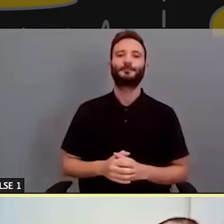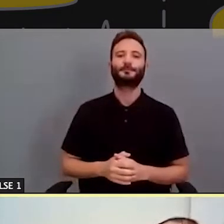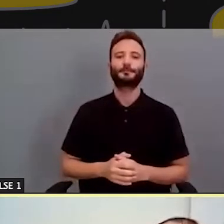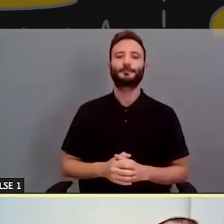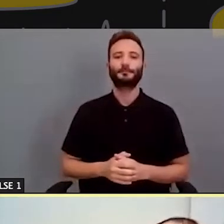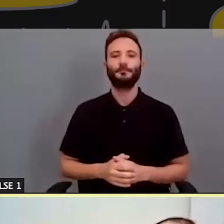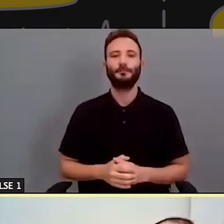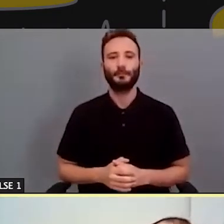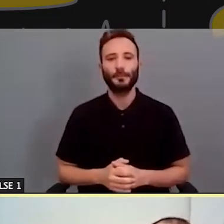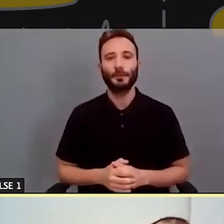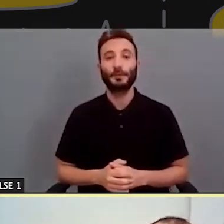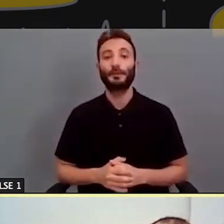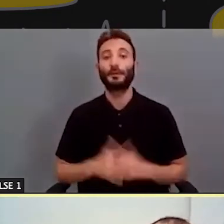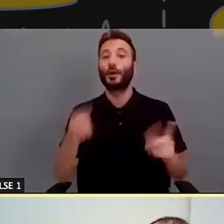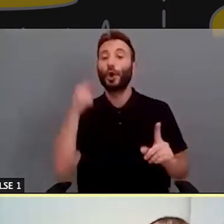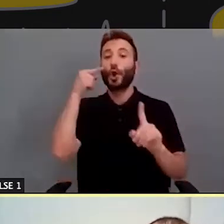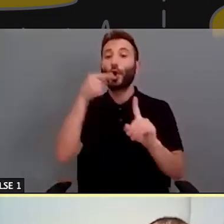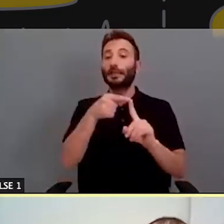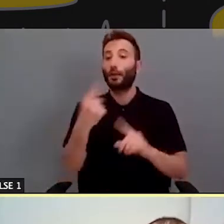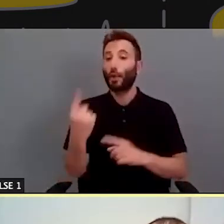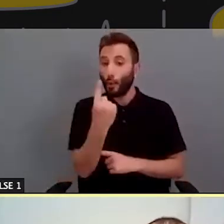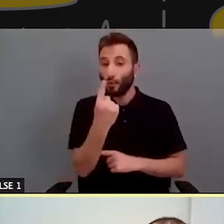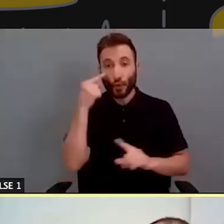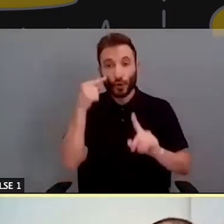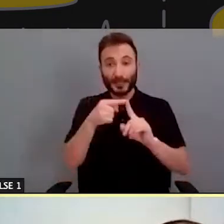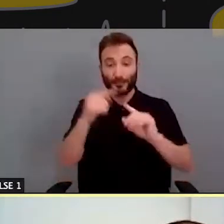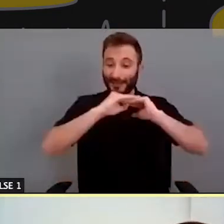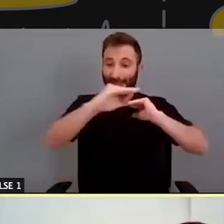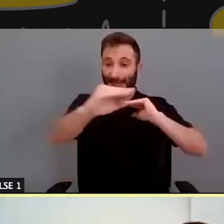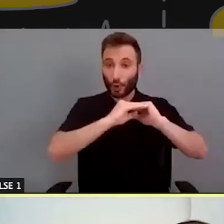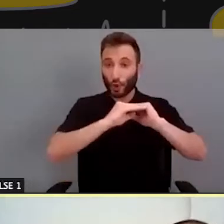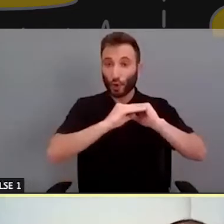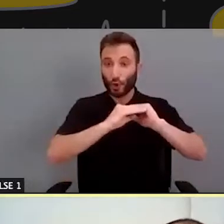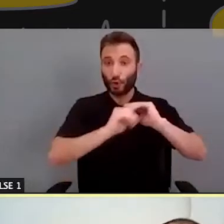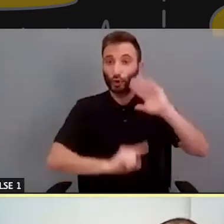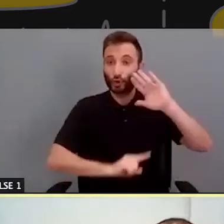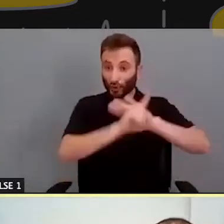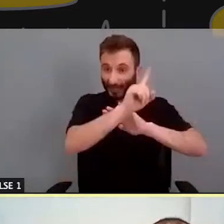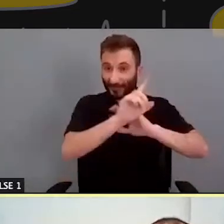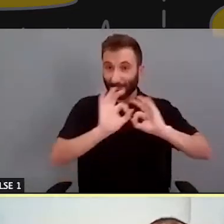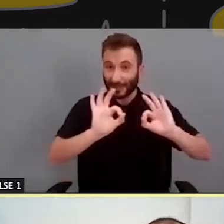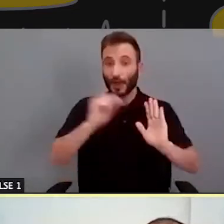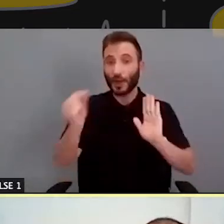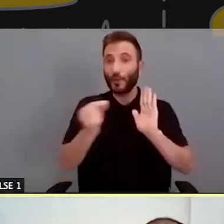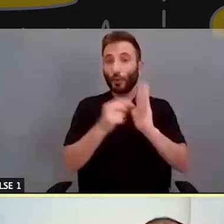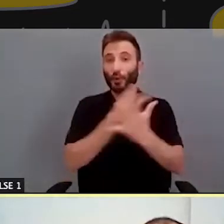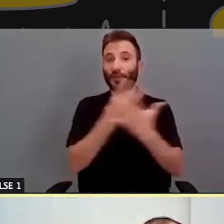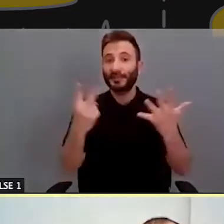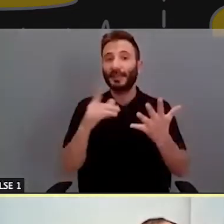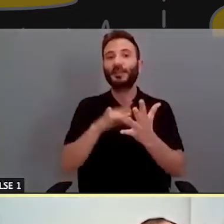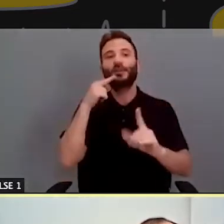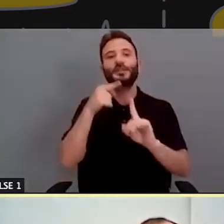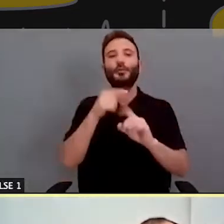Uno de los objetivos del desarrollo sostenible, el número 17, marca trabajar en alianzas.